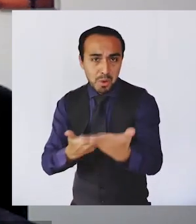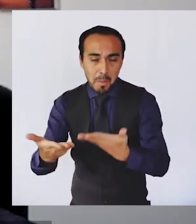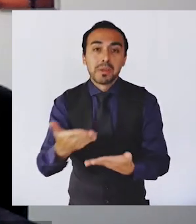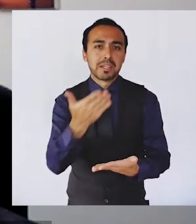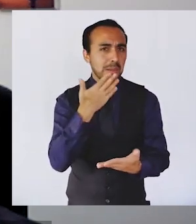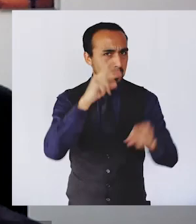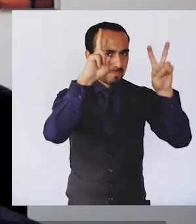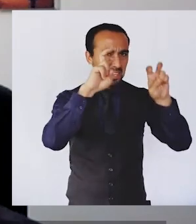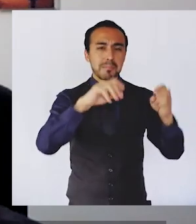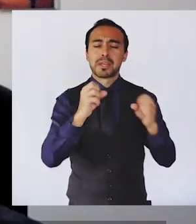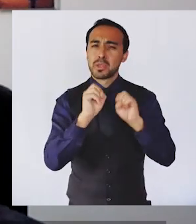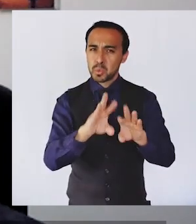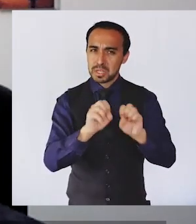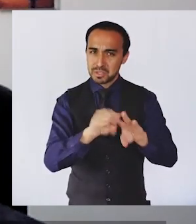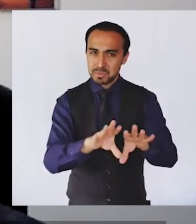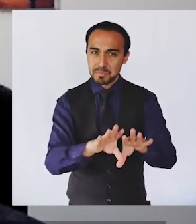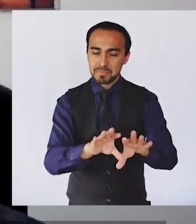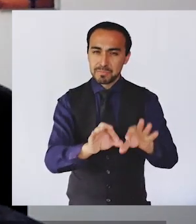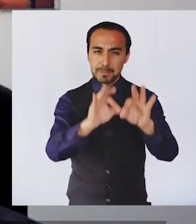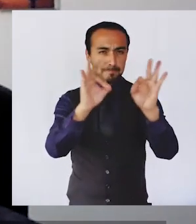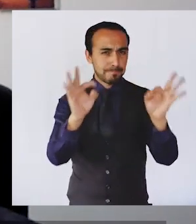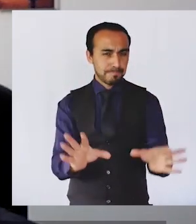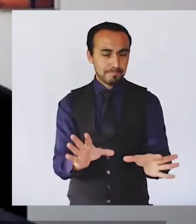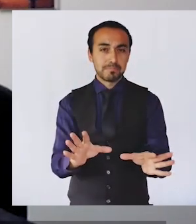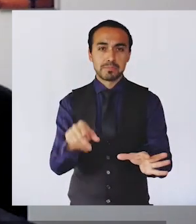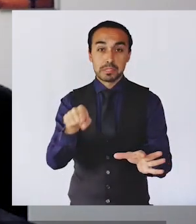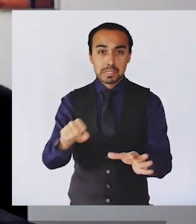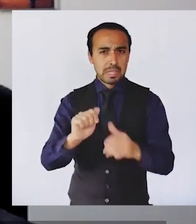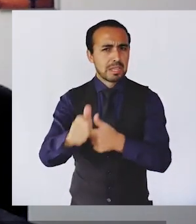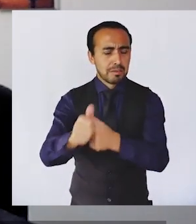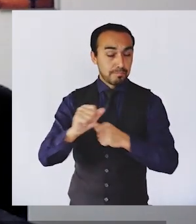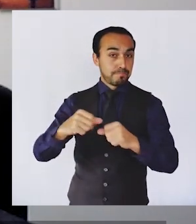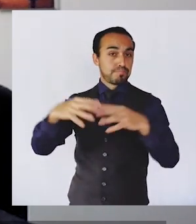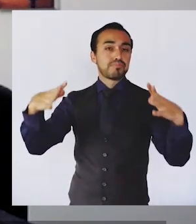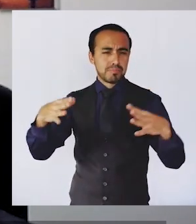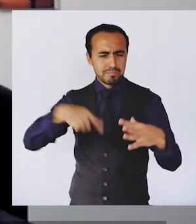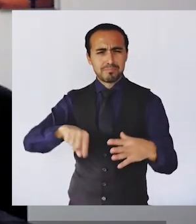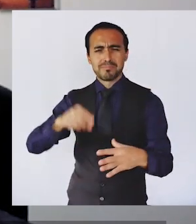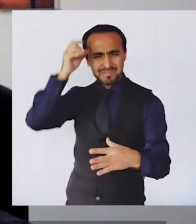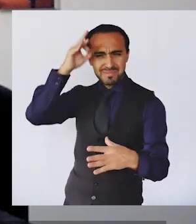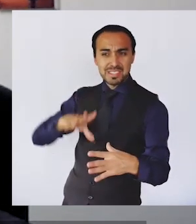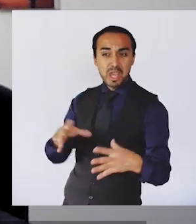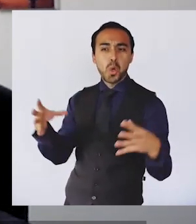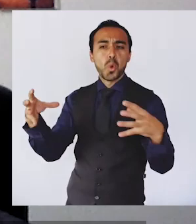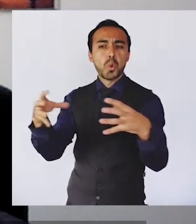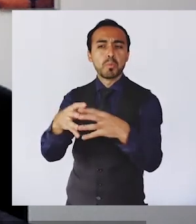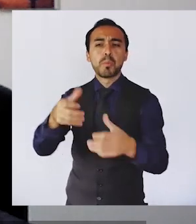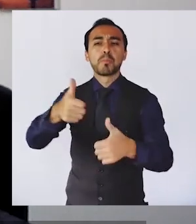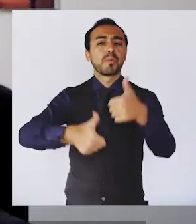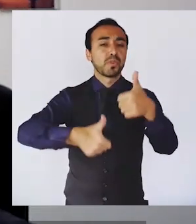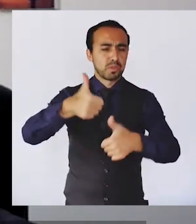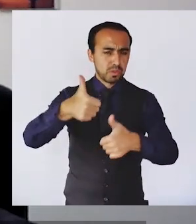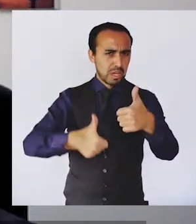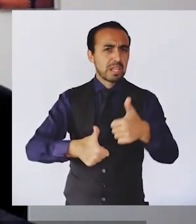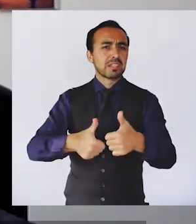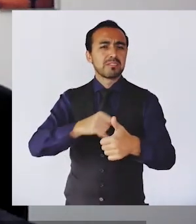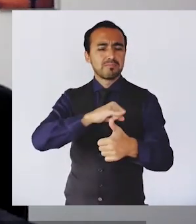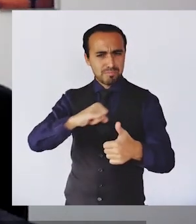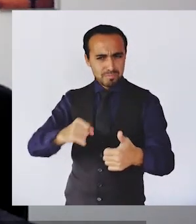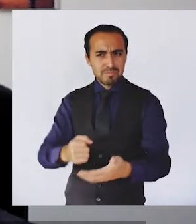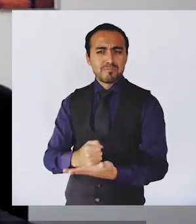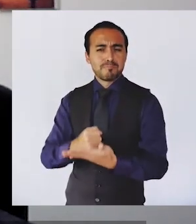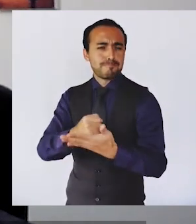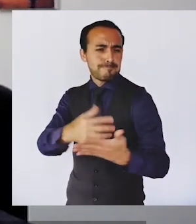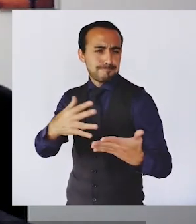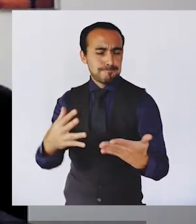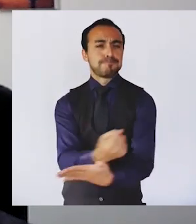educación. Los desafíos que se nos vienen son muchos, pero tengo la seguridad y la confianza de que contamos con un grupo humano de profesionales a